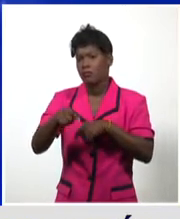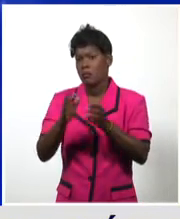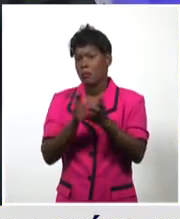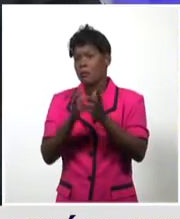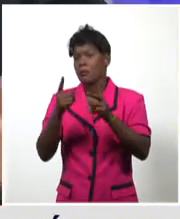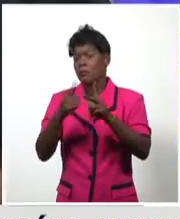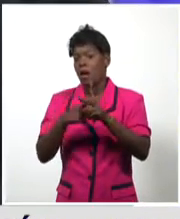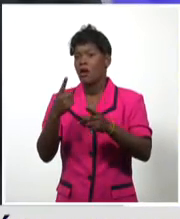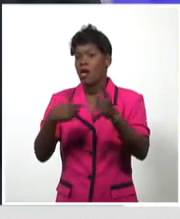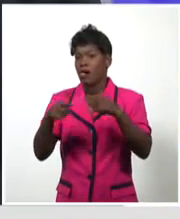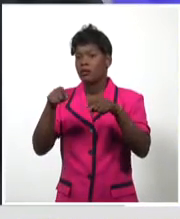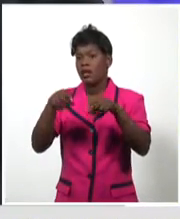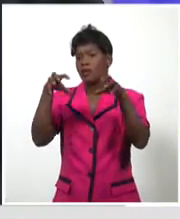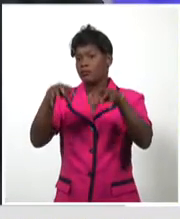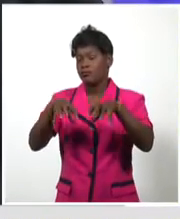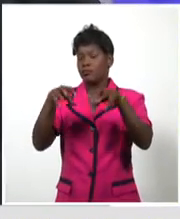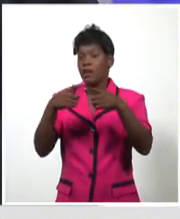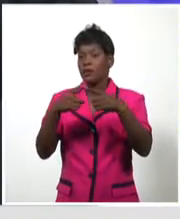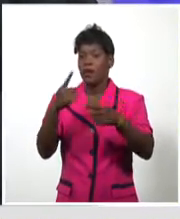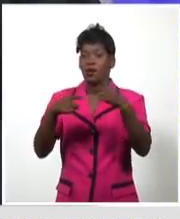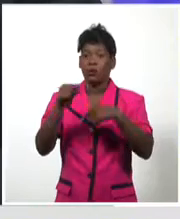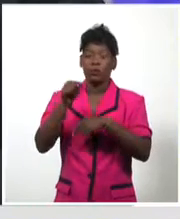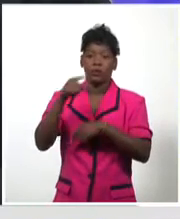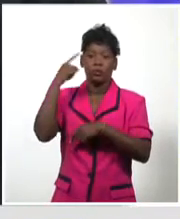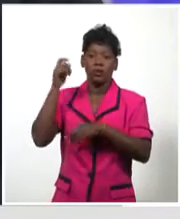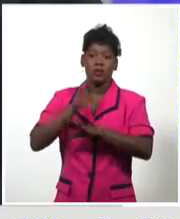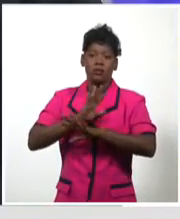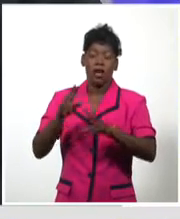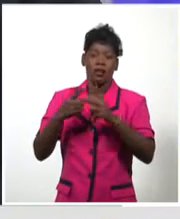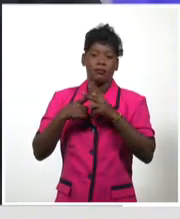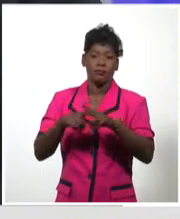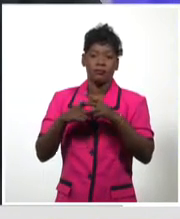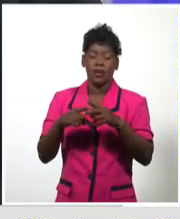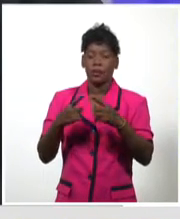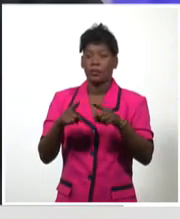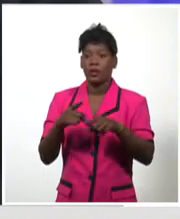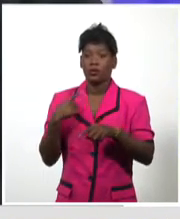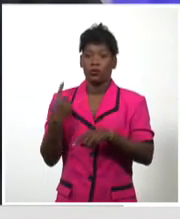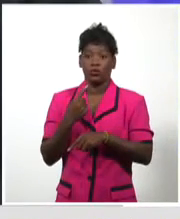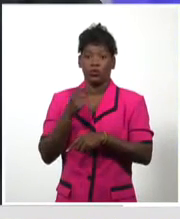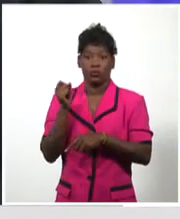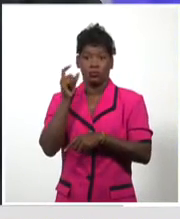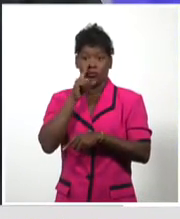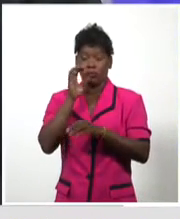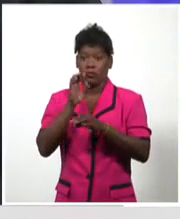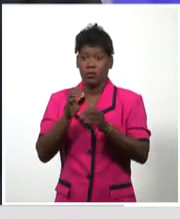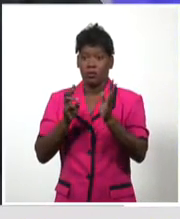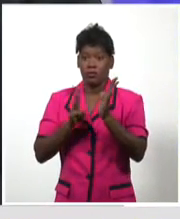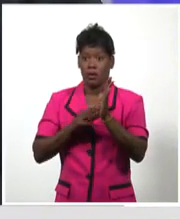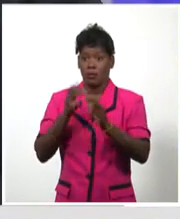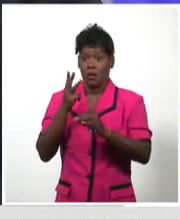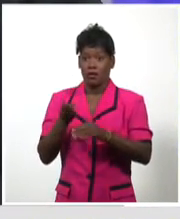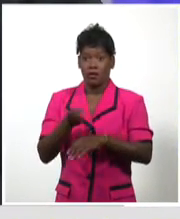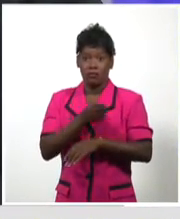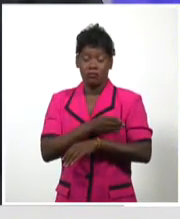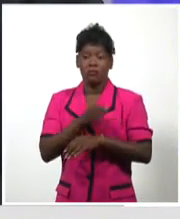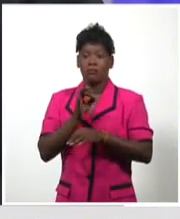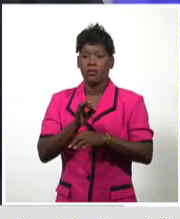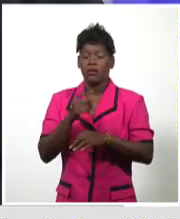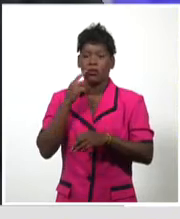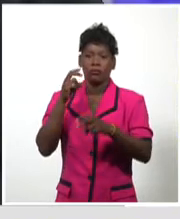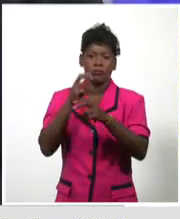pueden pensar que ya todo se resolvió, pero hay que decir que, por ejemplo, nosotros terminamos el trimestre pasado con un 96% de todo el territorio